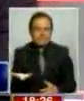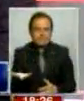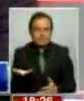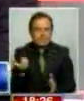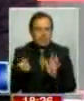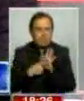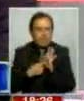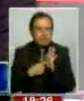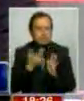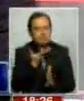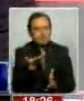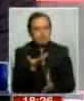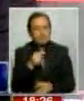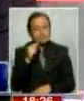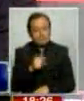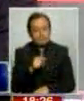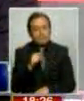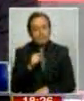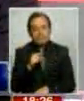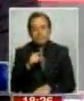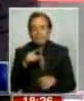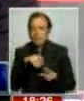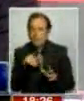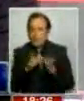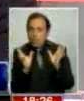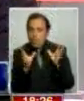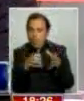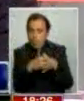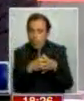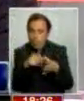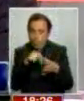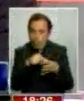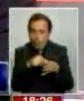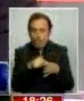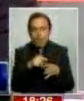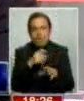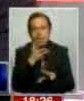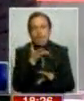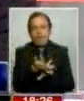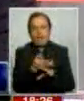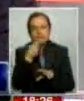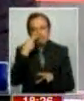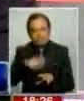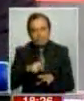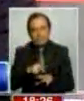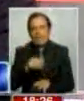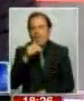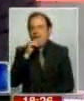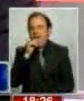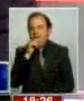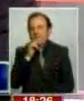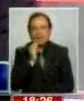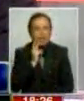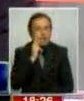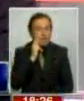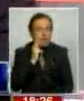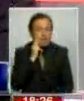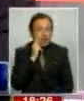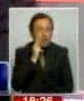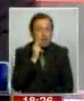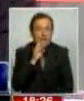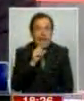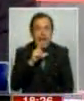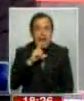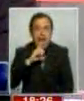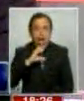No, esto tiene que ver porque efectivamente, digamos, hay un grupo que tiene que ver con las bebidas alcohólicas y que están en una